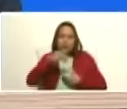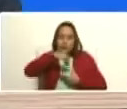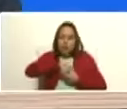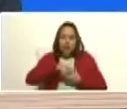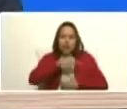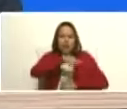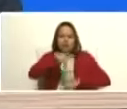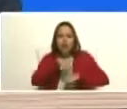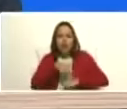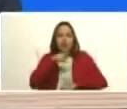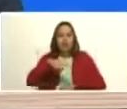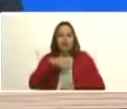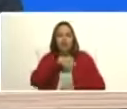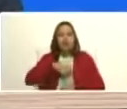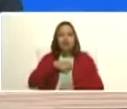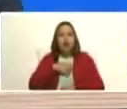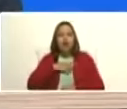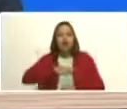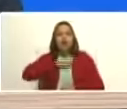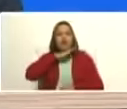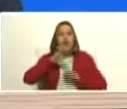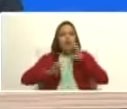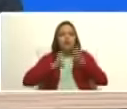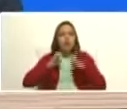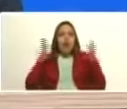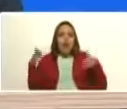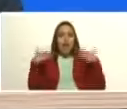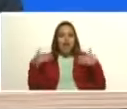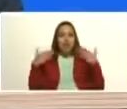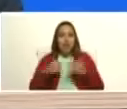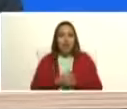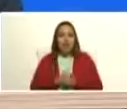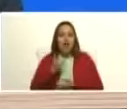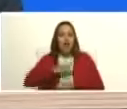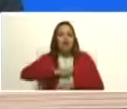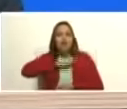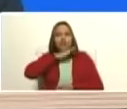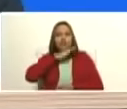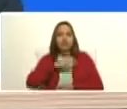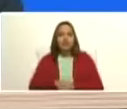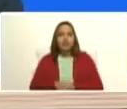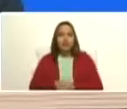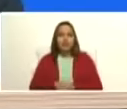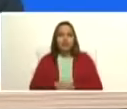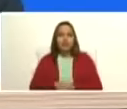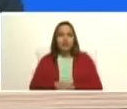nacional y la llena de gozo, la llena de alegría, la llena de un